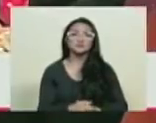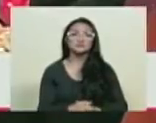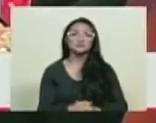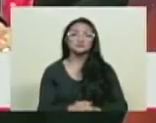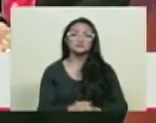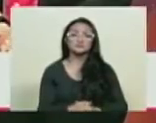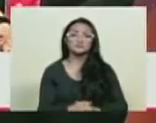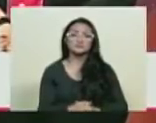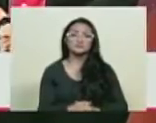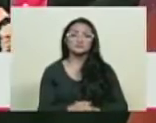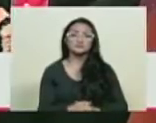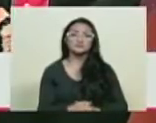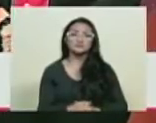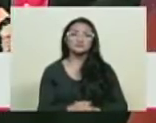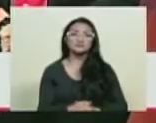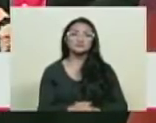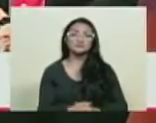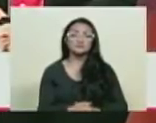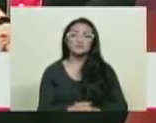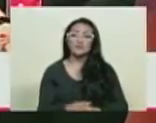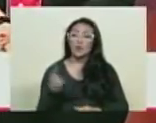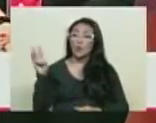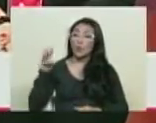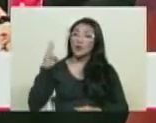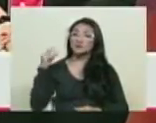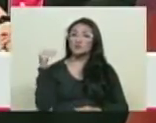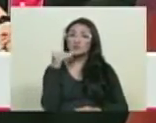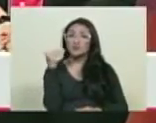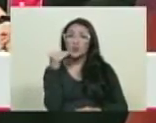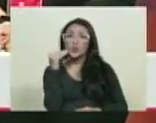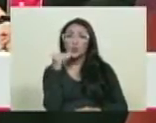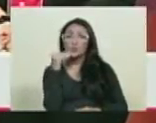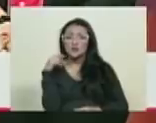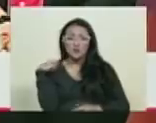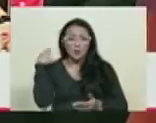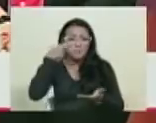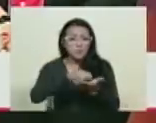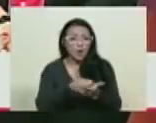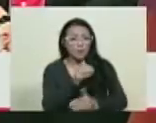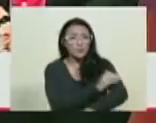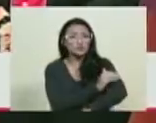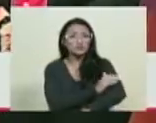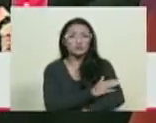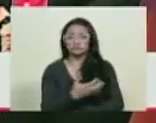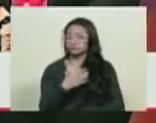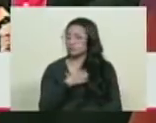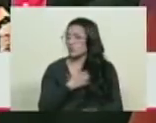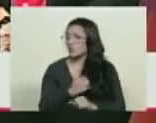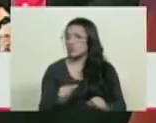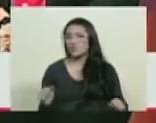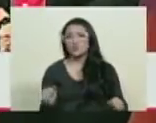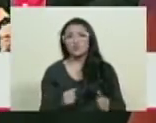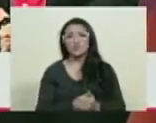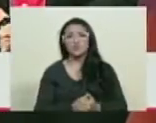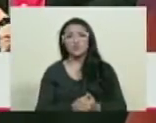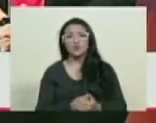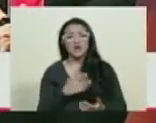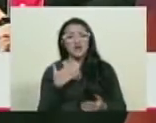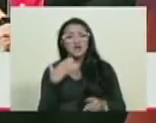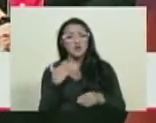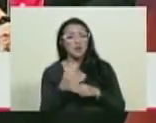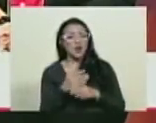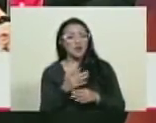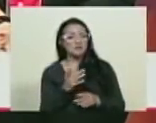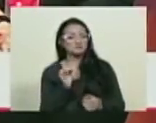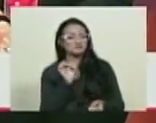la forma como dirigen desde washington a la oposición venezolana la dirigen como si fueran esclavos borregos de